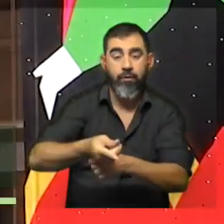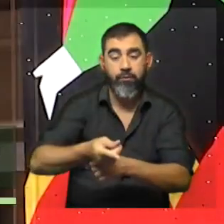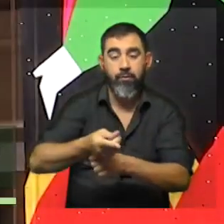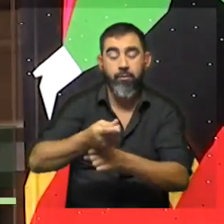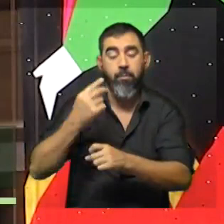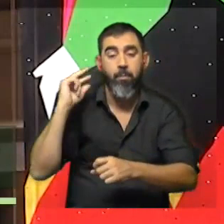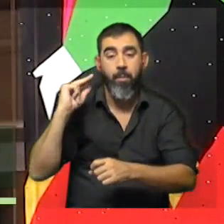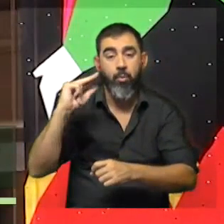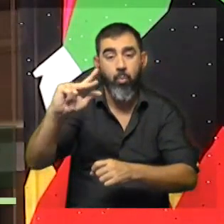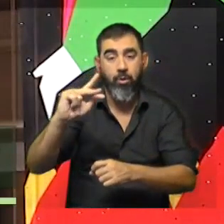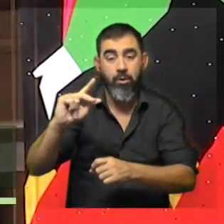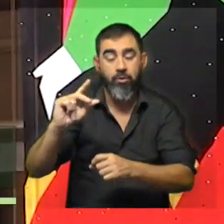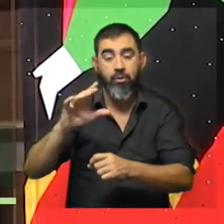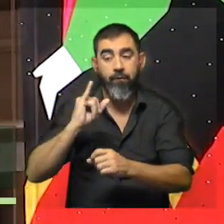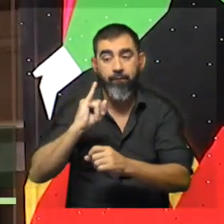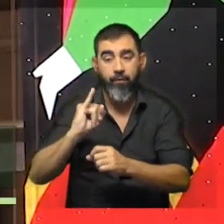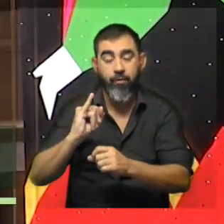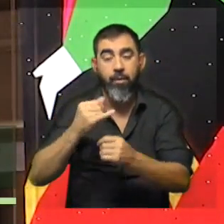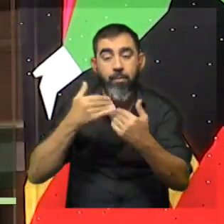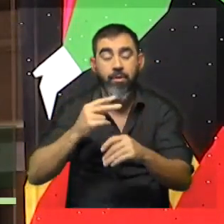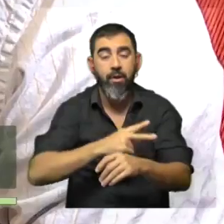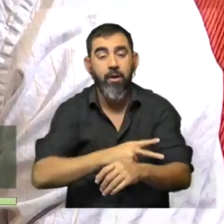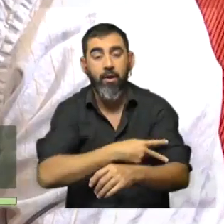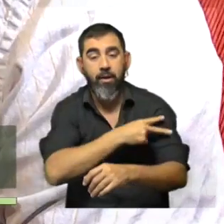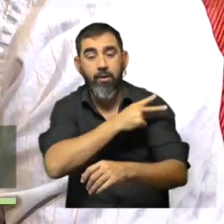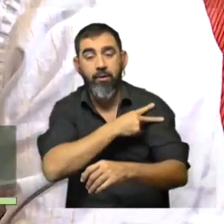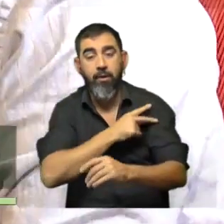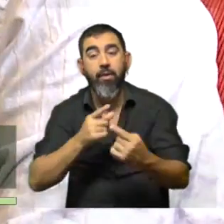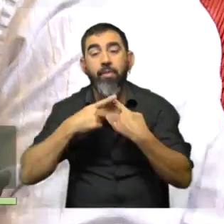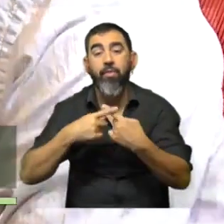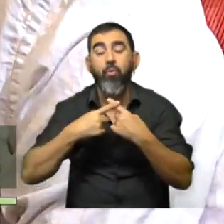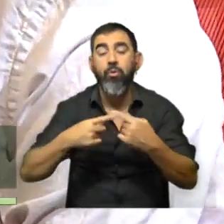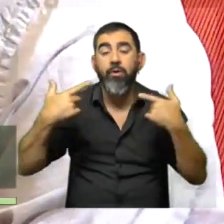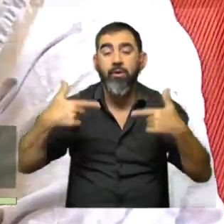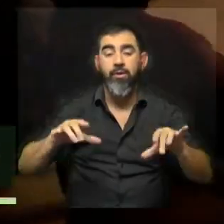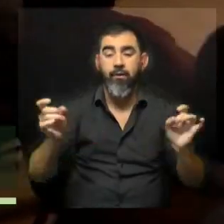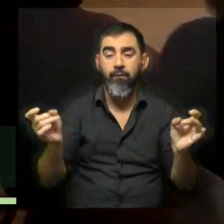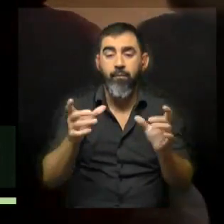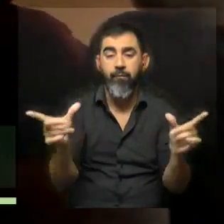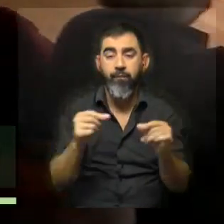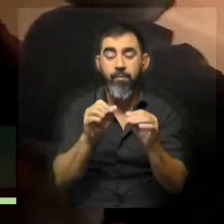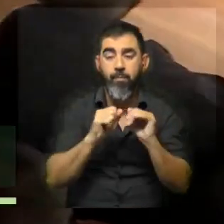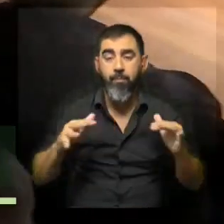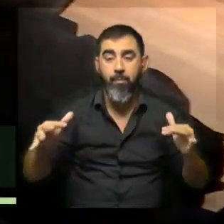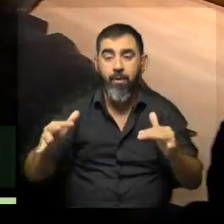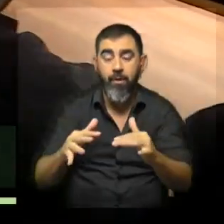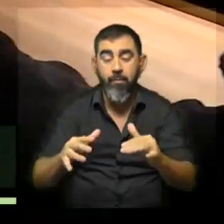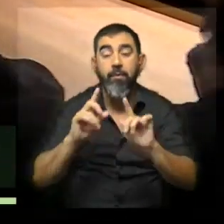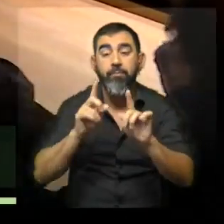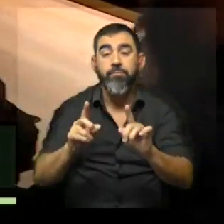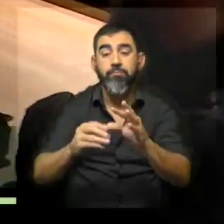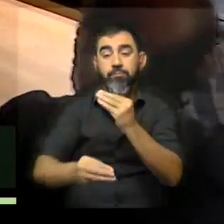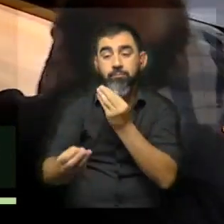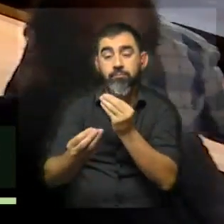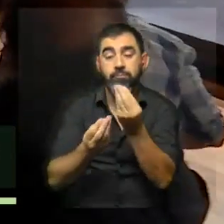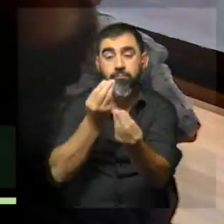su presupuestación y así poder comenzar a tener carrera funcional queremos discutir con la intendencia Ya pasó la pandemia hay que analizar los ingresos de